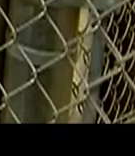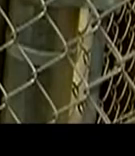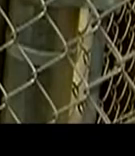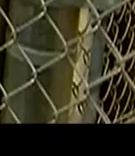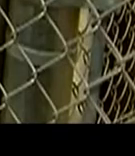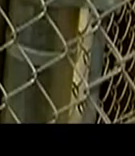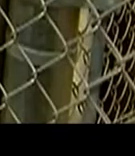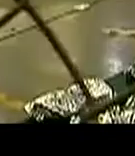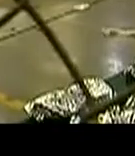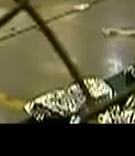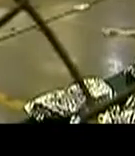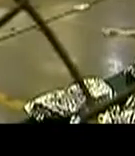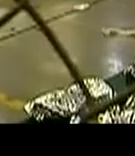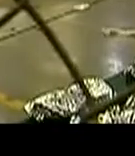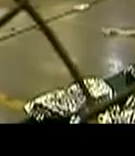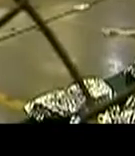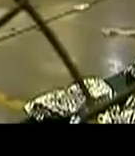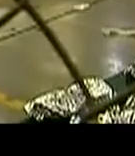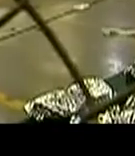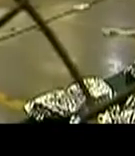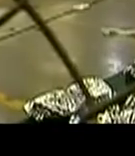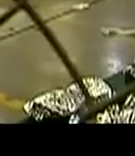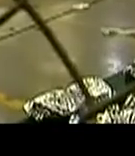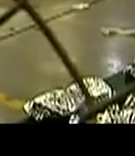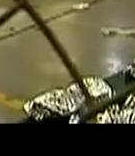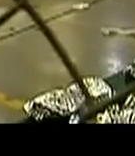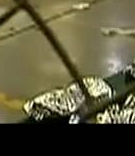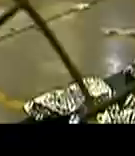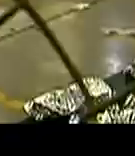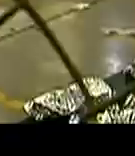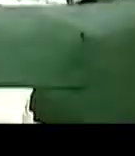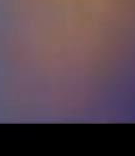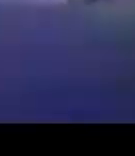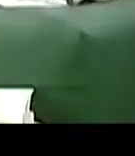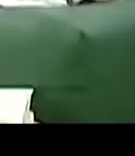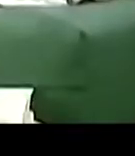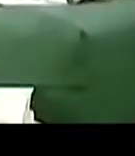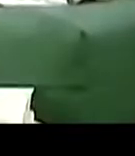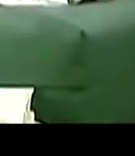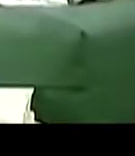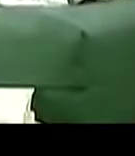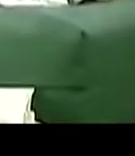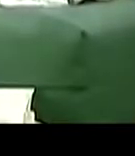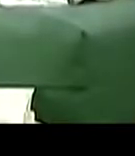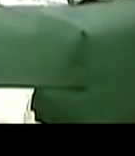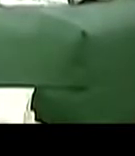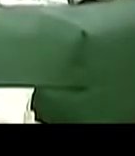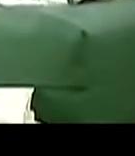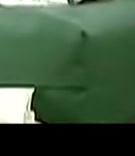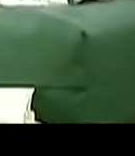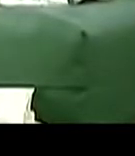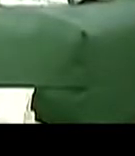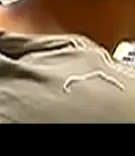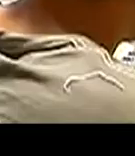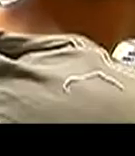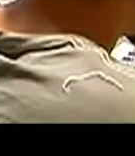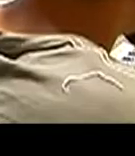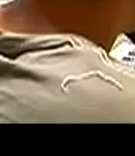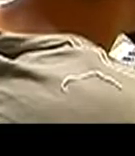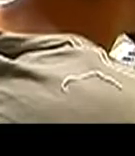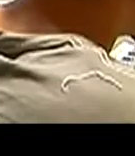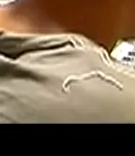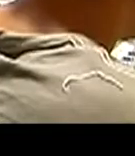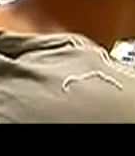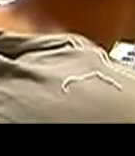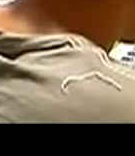ante la práctica antiinmigrante del gobierno del presidente Donald Trump. A la fecha, cerca de 2,000 familias de inmigrantes están a la espera de